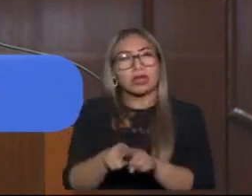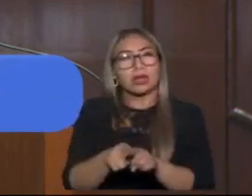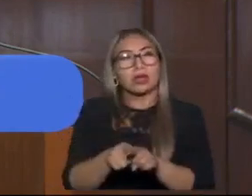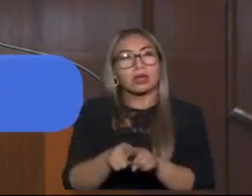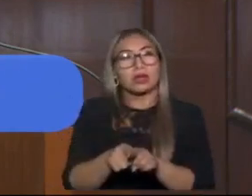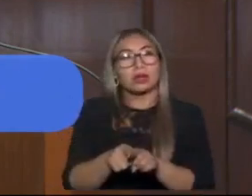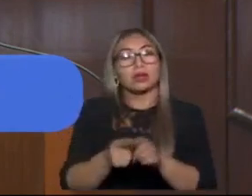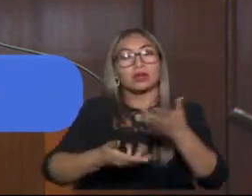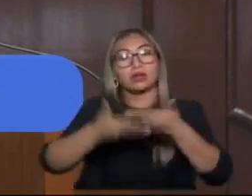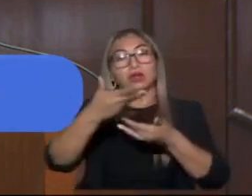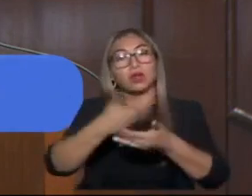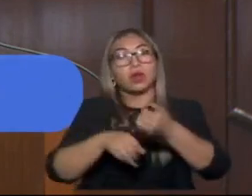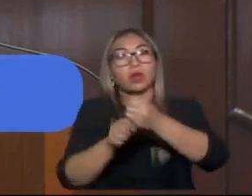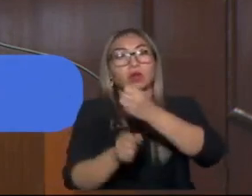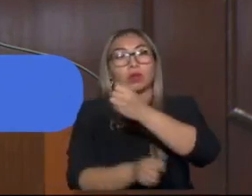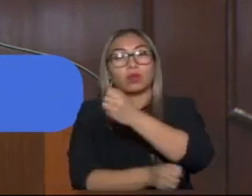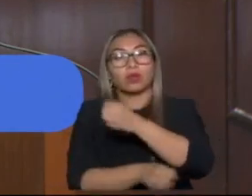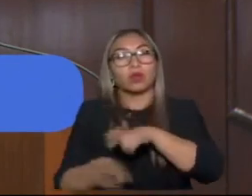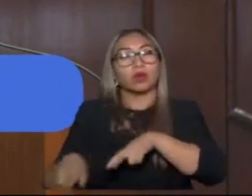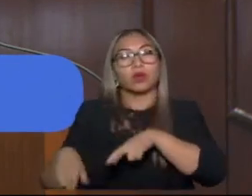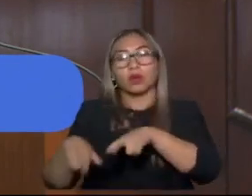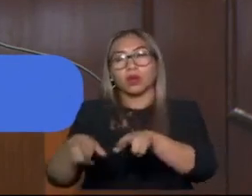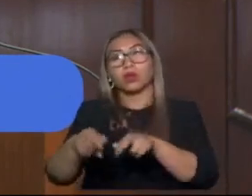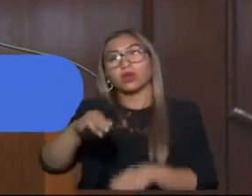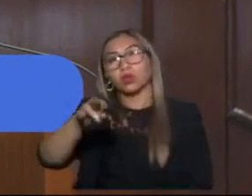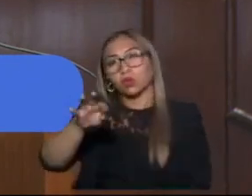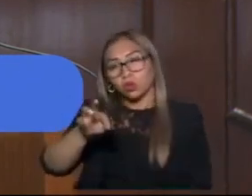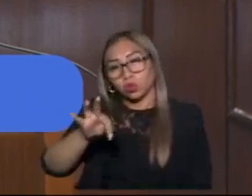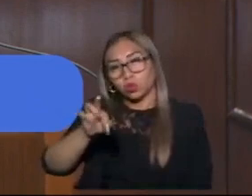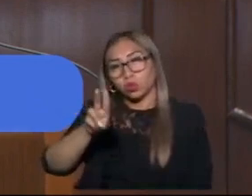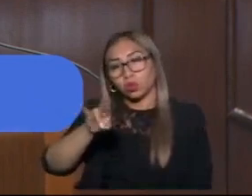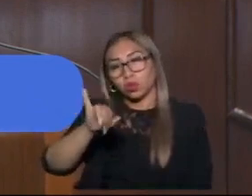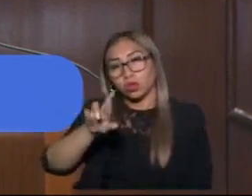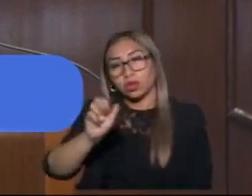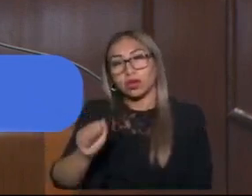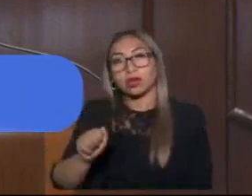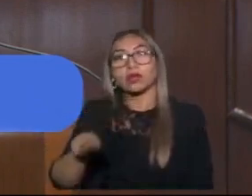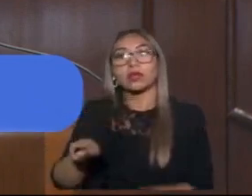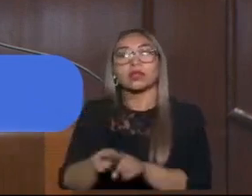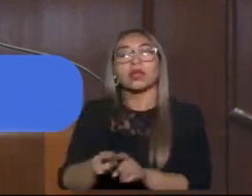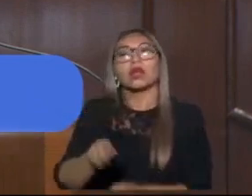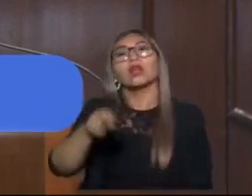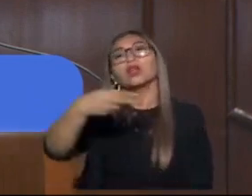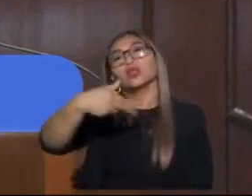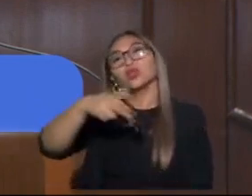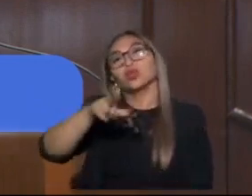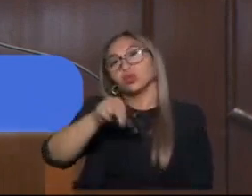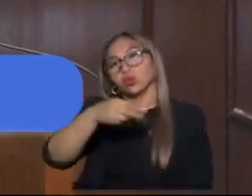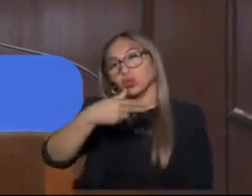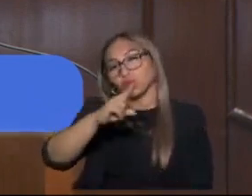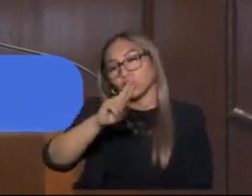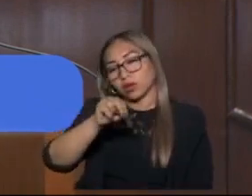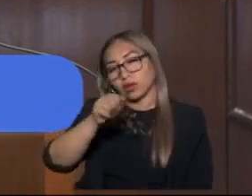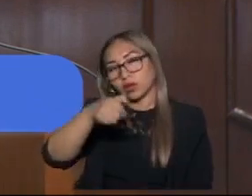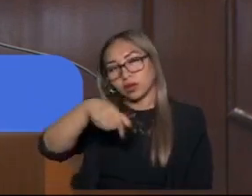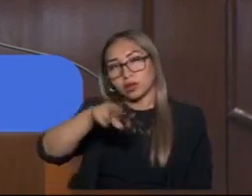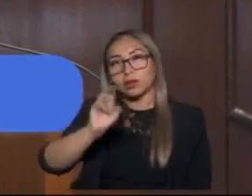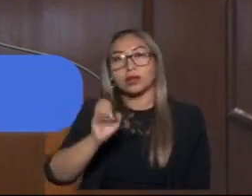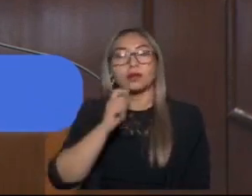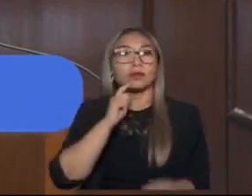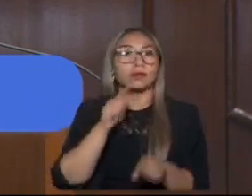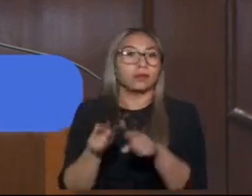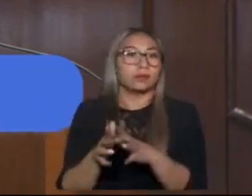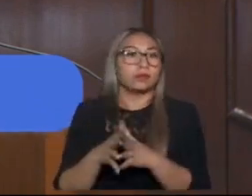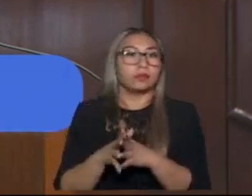construcción de los puentes sobre los ríos Tuira y Chucunaque, construcción del